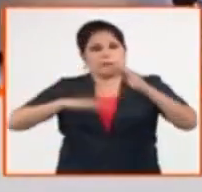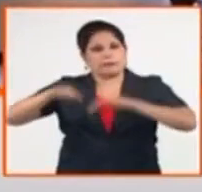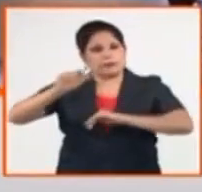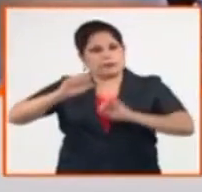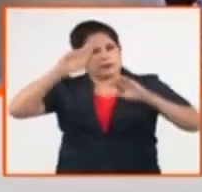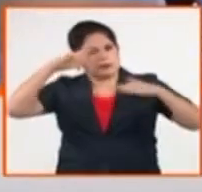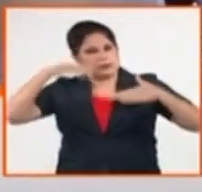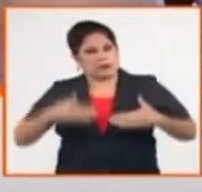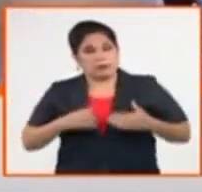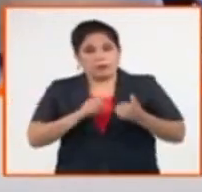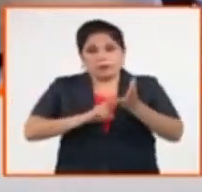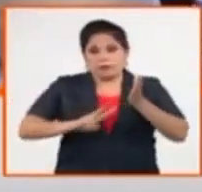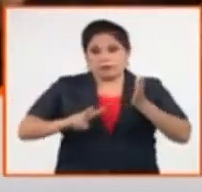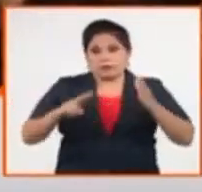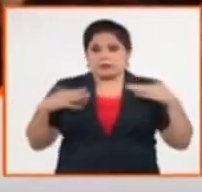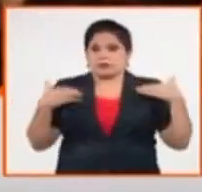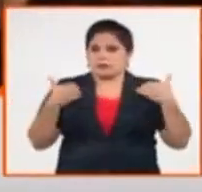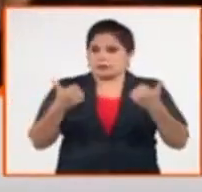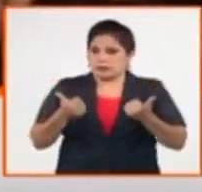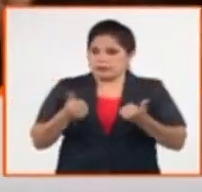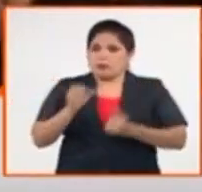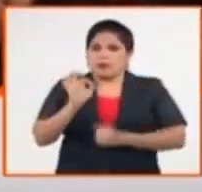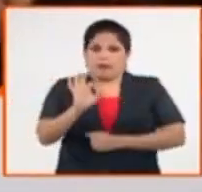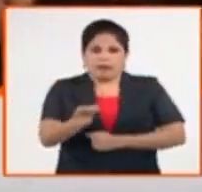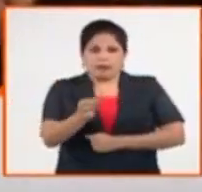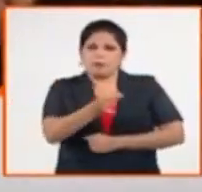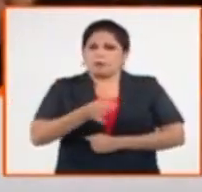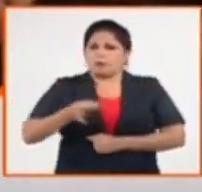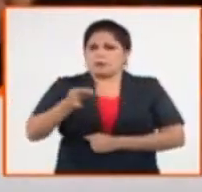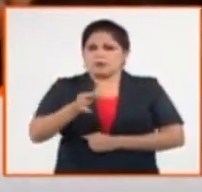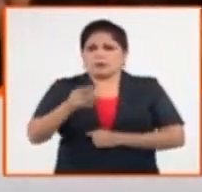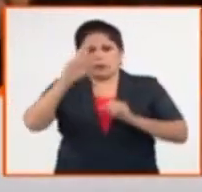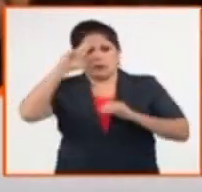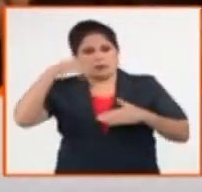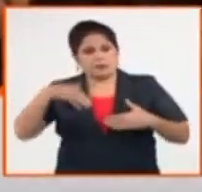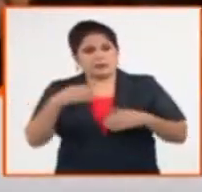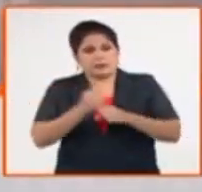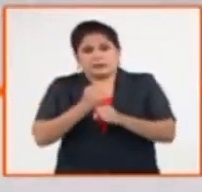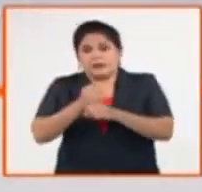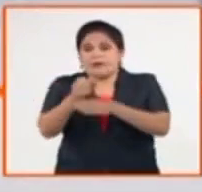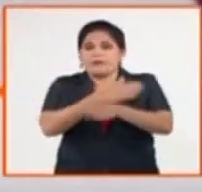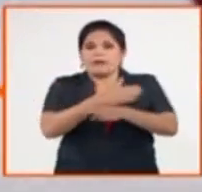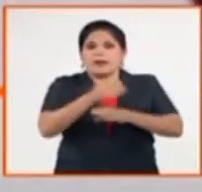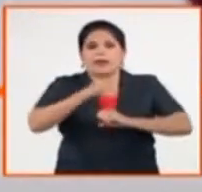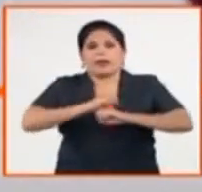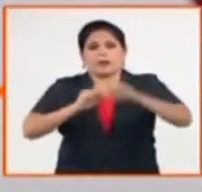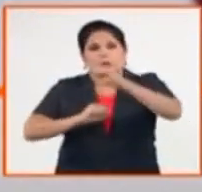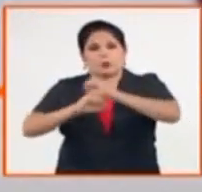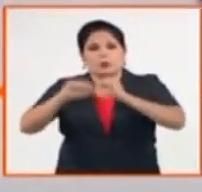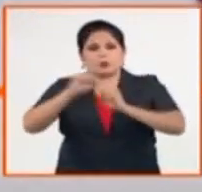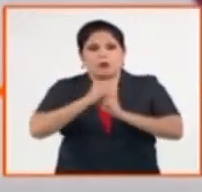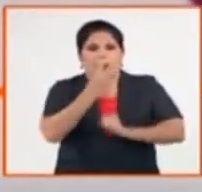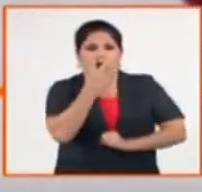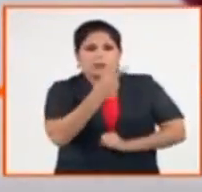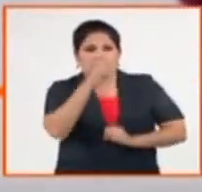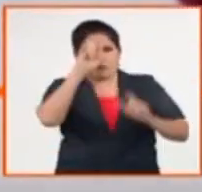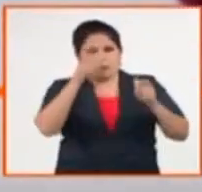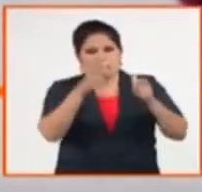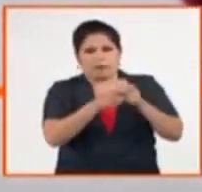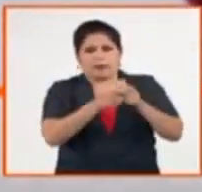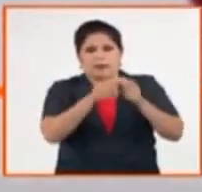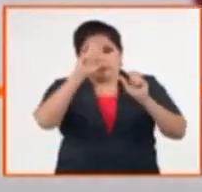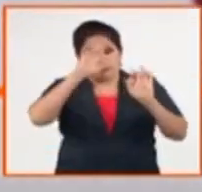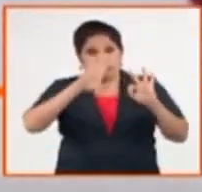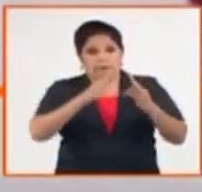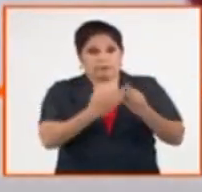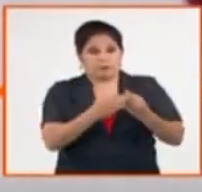direcciones provinciales de salud, las direcciones municipales, en particular en la labor de las diferentes estructuras y de la atención primaria de salud, que